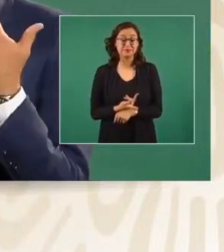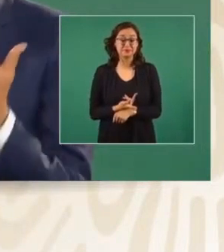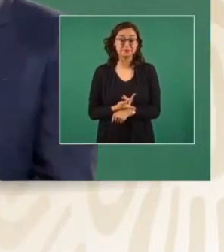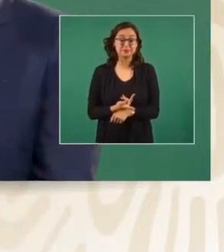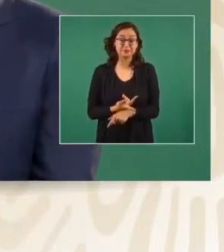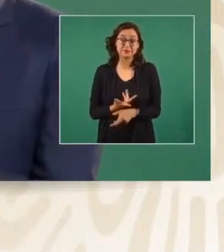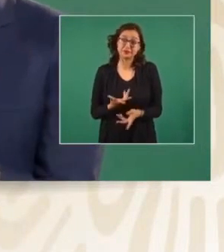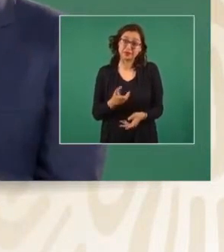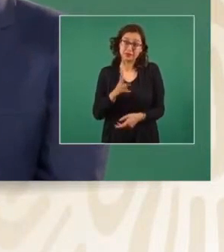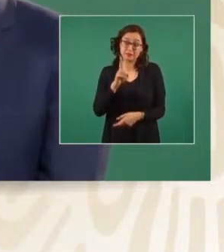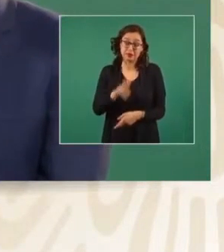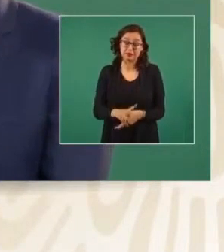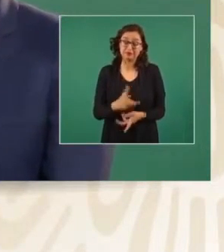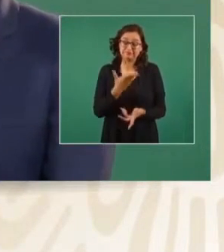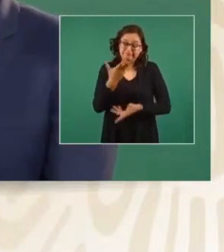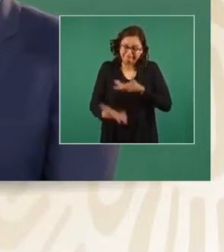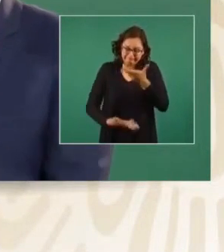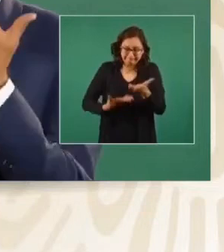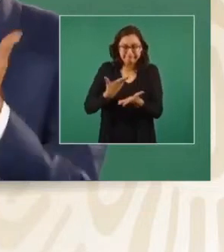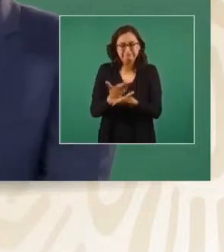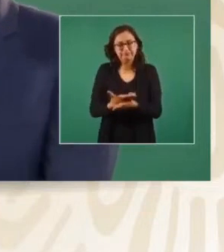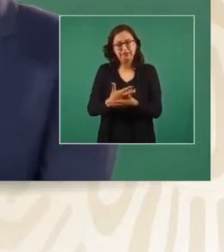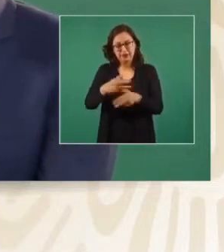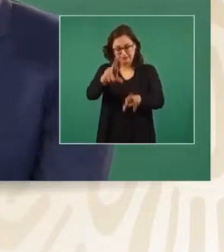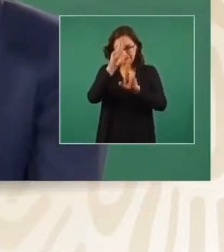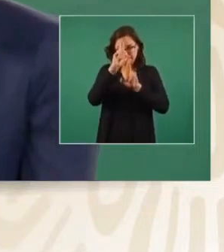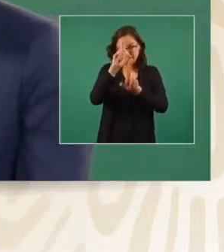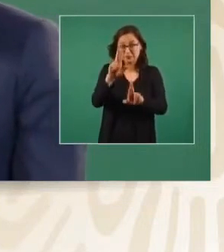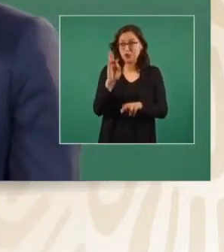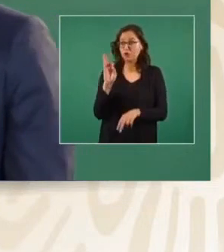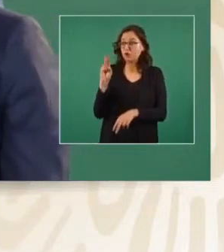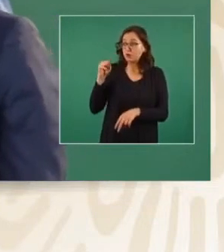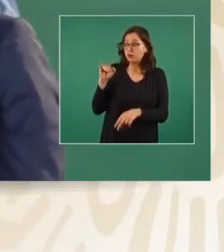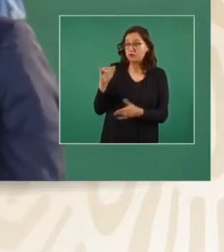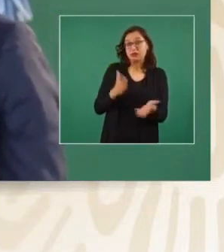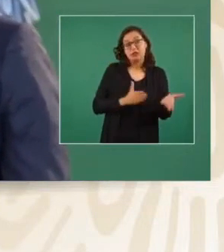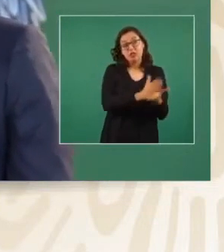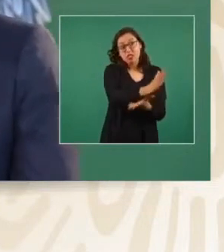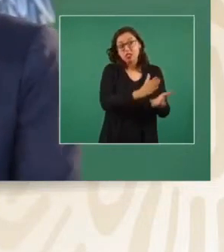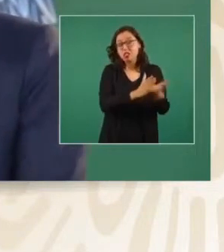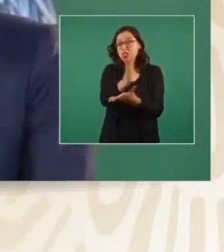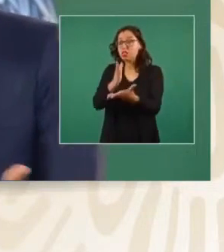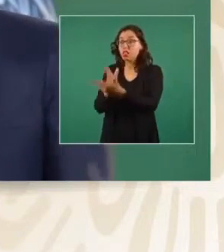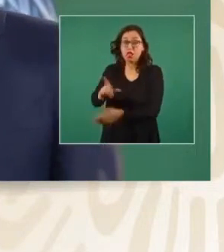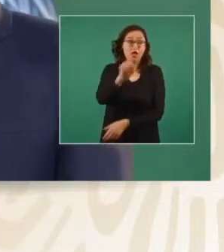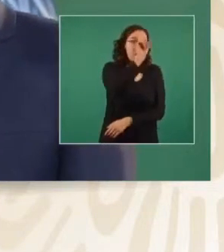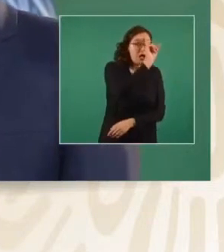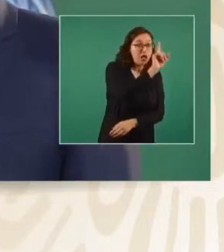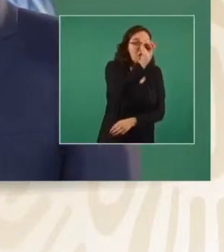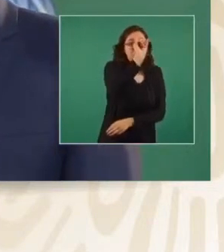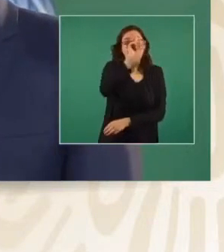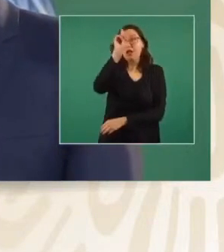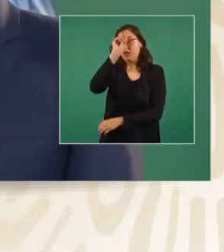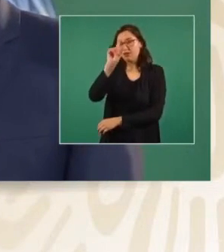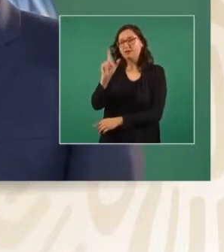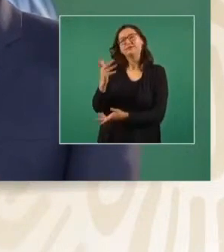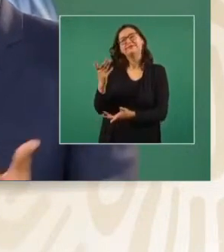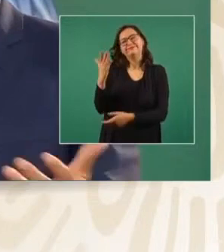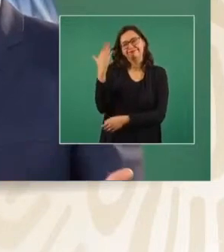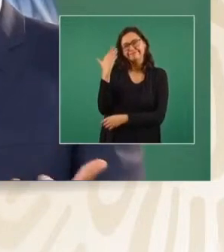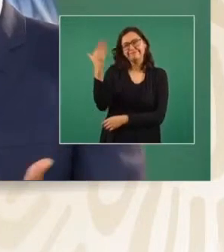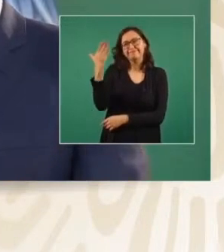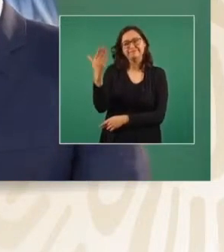con todo respeto, esas recomendaciones, nosotros no vamos